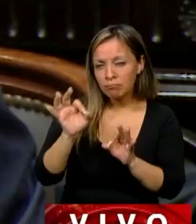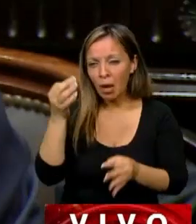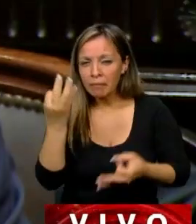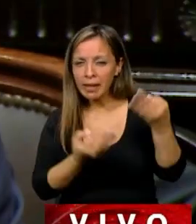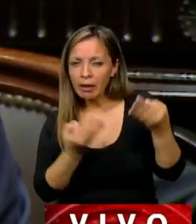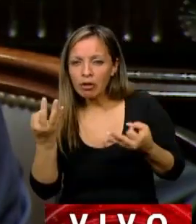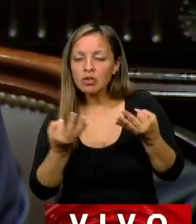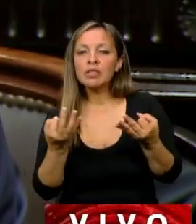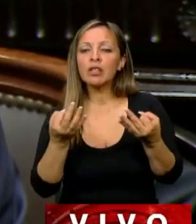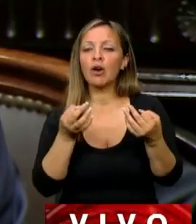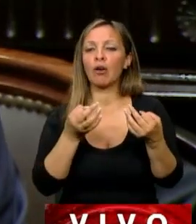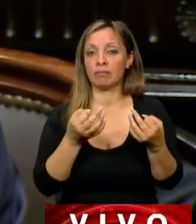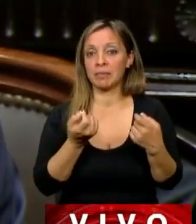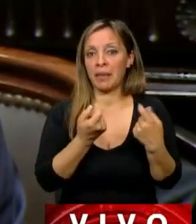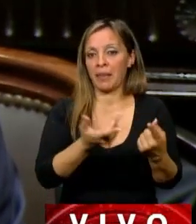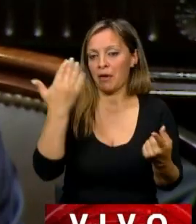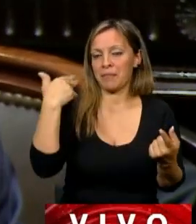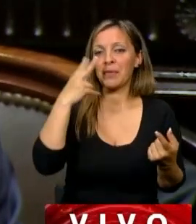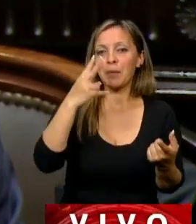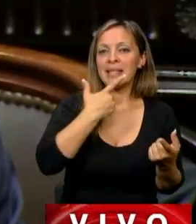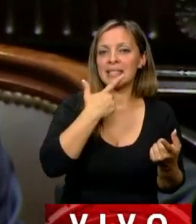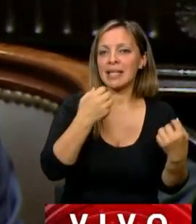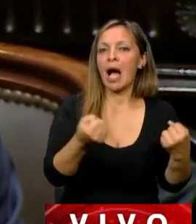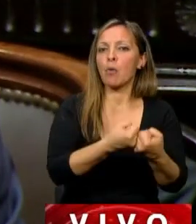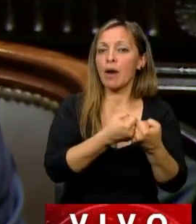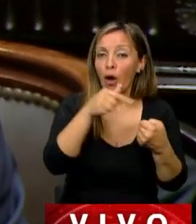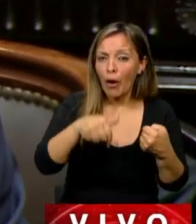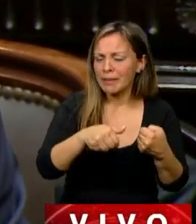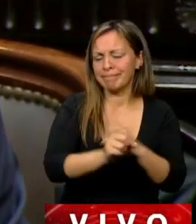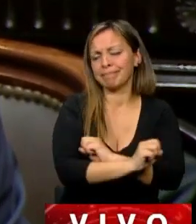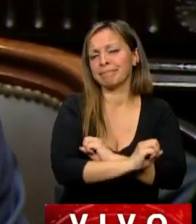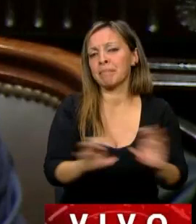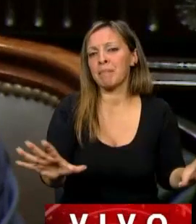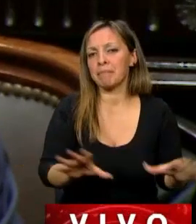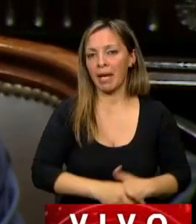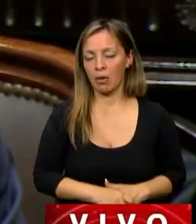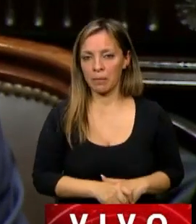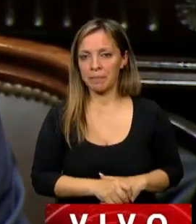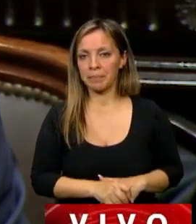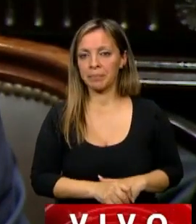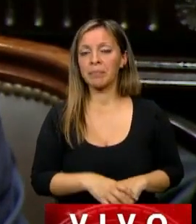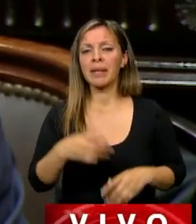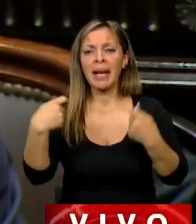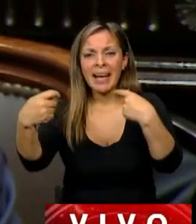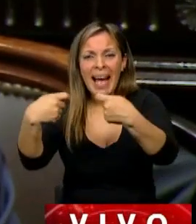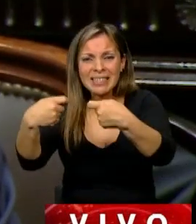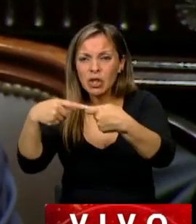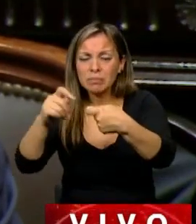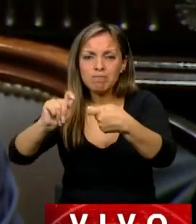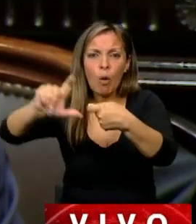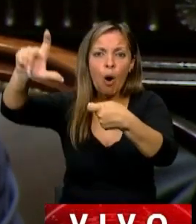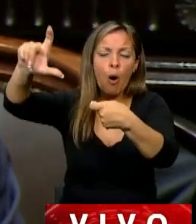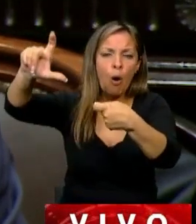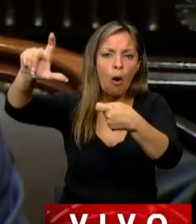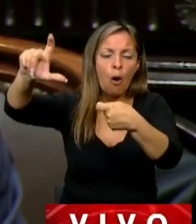llevó a ese consenso del 2017 ha empeorado significativamente. Tenemos más déficit, gastamos más